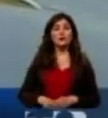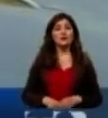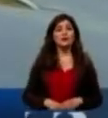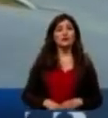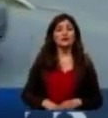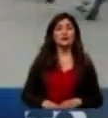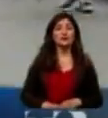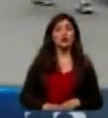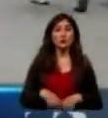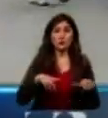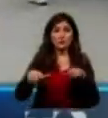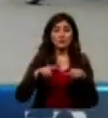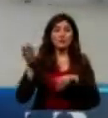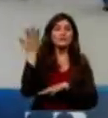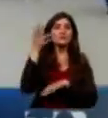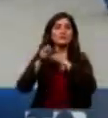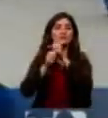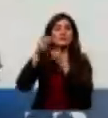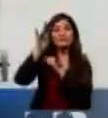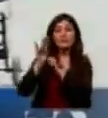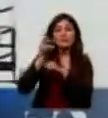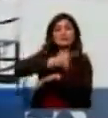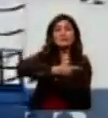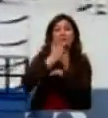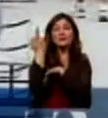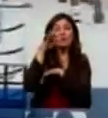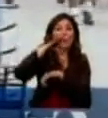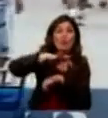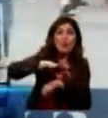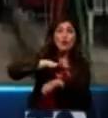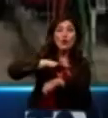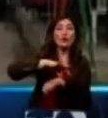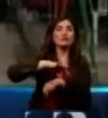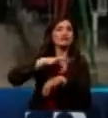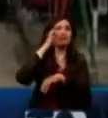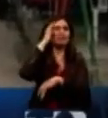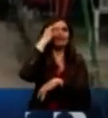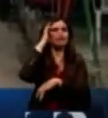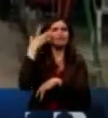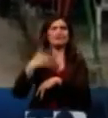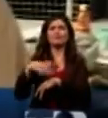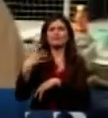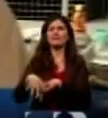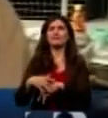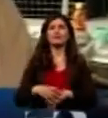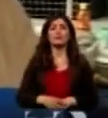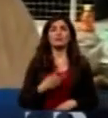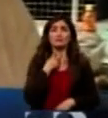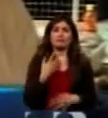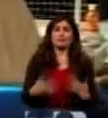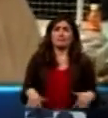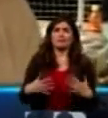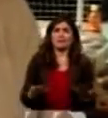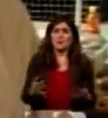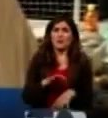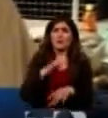Hay una zona del país donde desde hace 17 días la picadura de un mosquito preocupa mucho más. Asustados porque